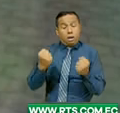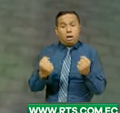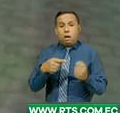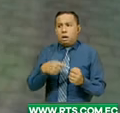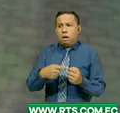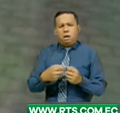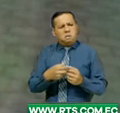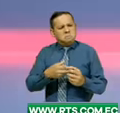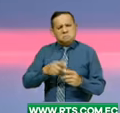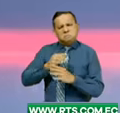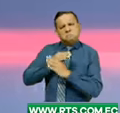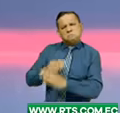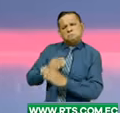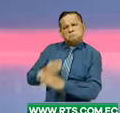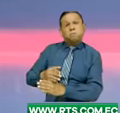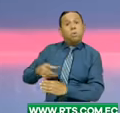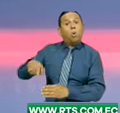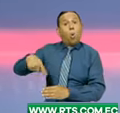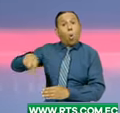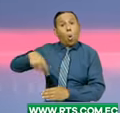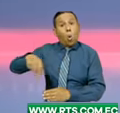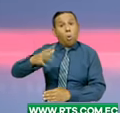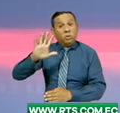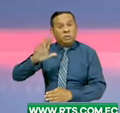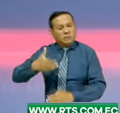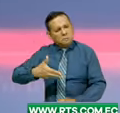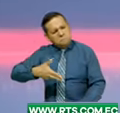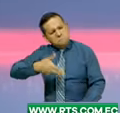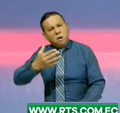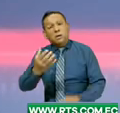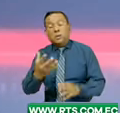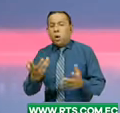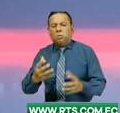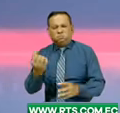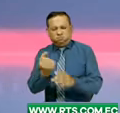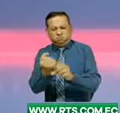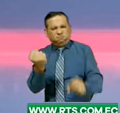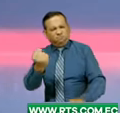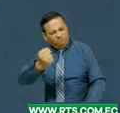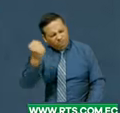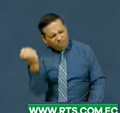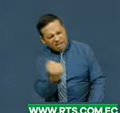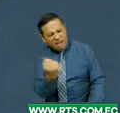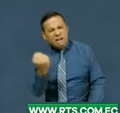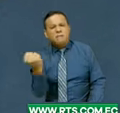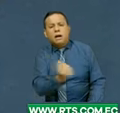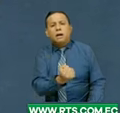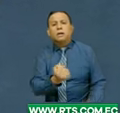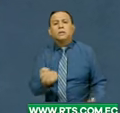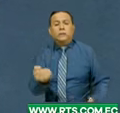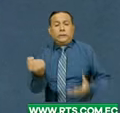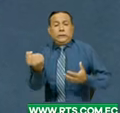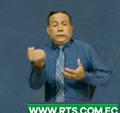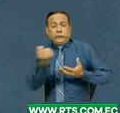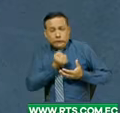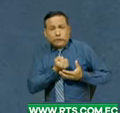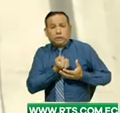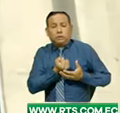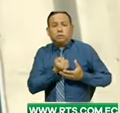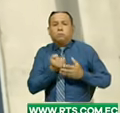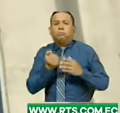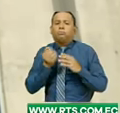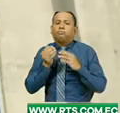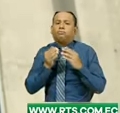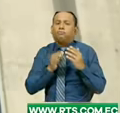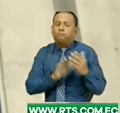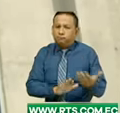dudaron en agredirle con un arma blanca. El cuerpo presentaba varios cortes, pero uno a la altura del tórax acabó con su existencia, perdió